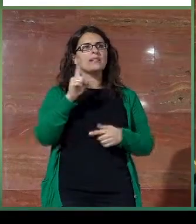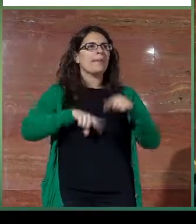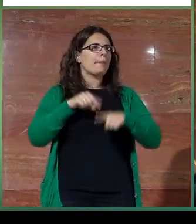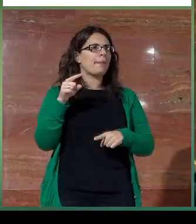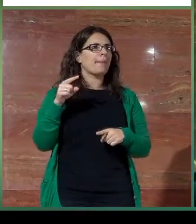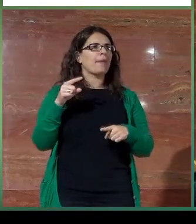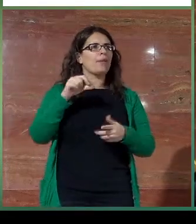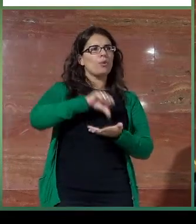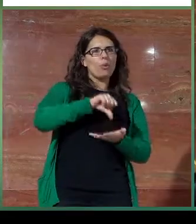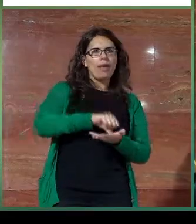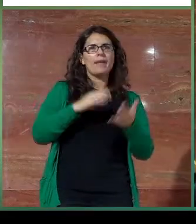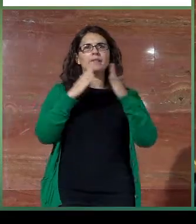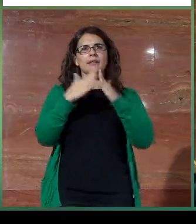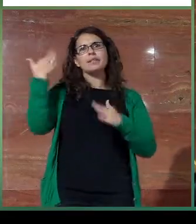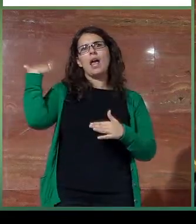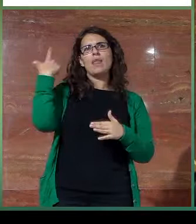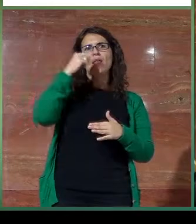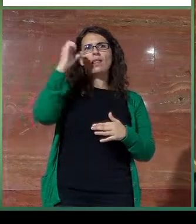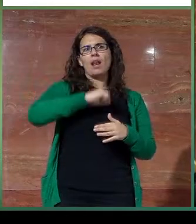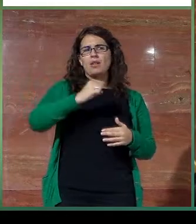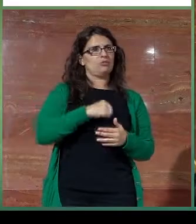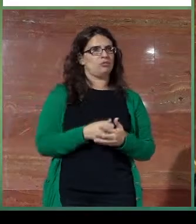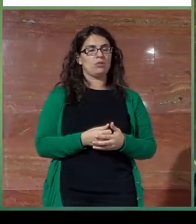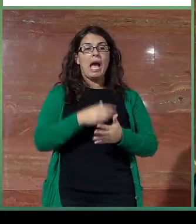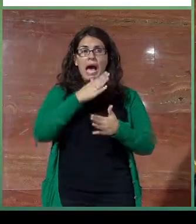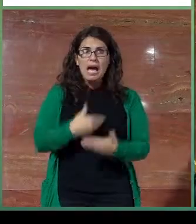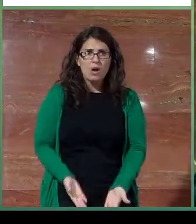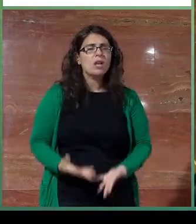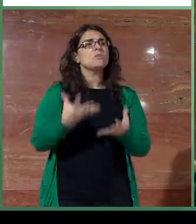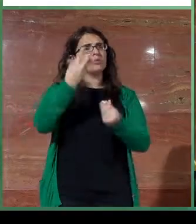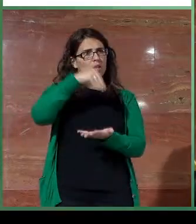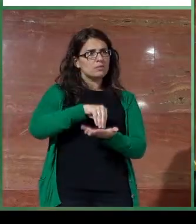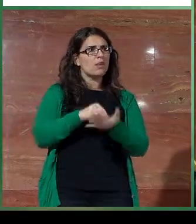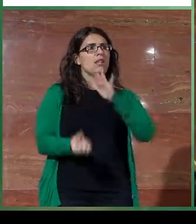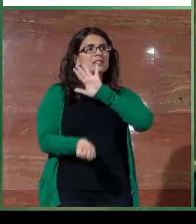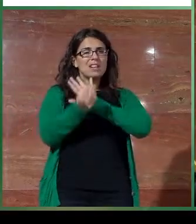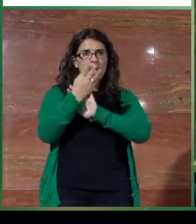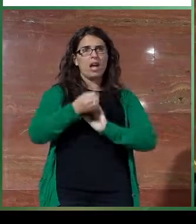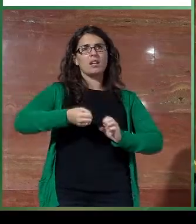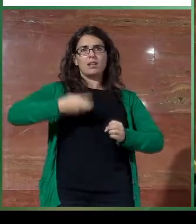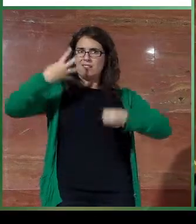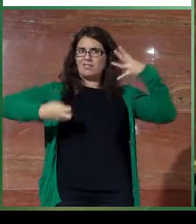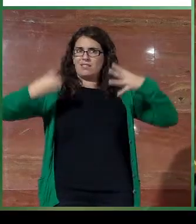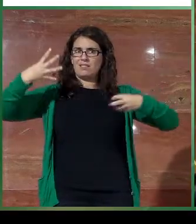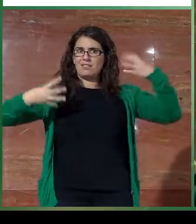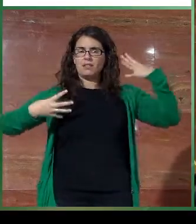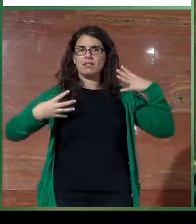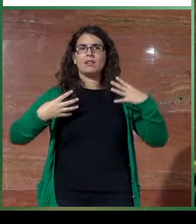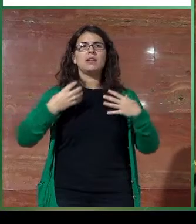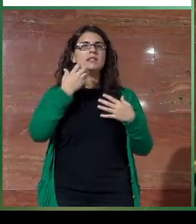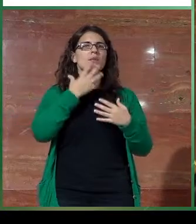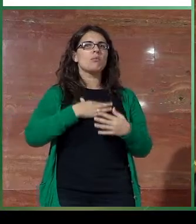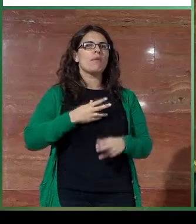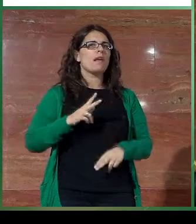se hicieron hace 100 años. A día de hoy se hacen promociones en las que si podemos evitar hacer accesible una vivienda,